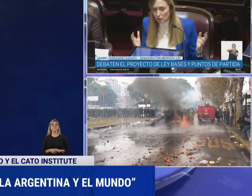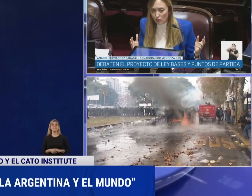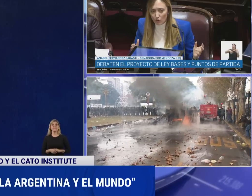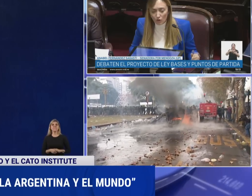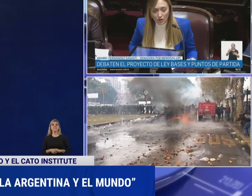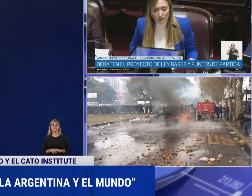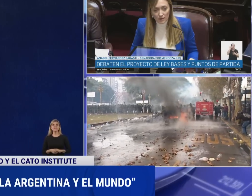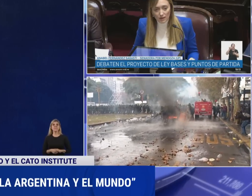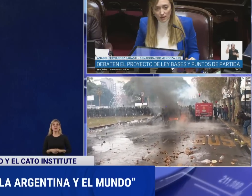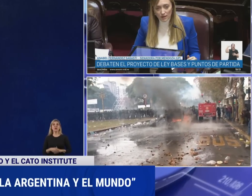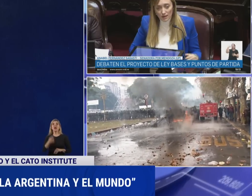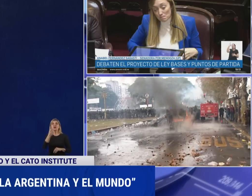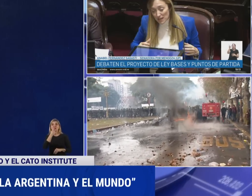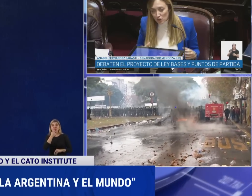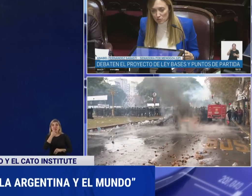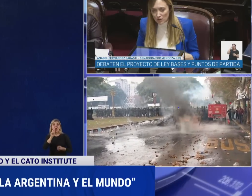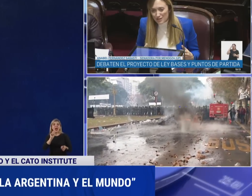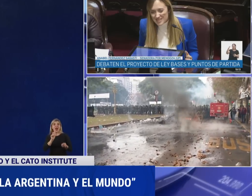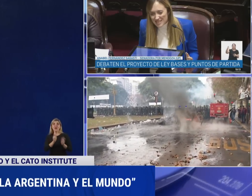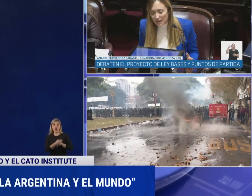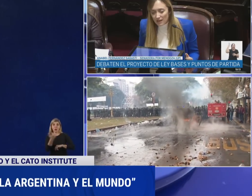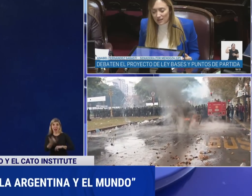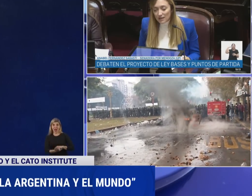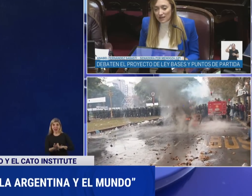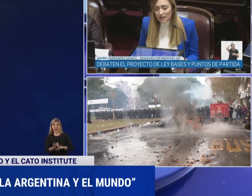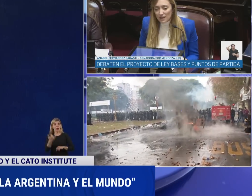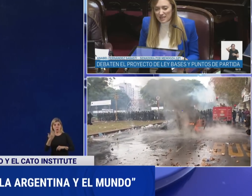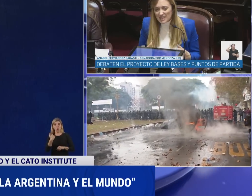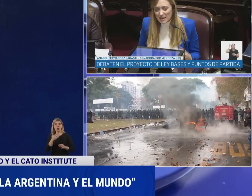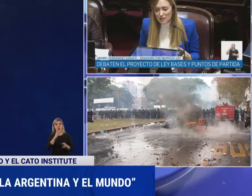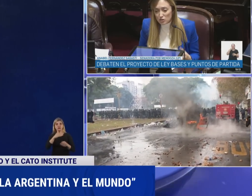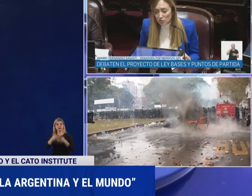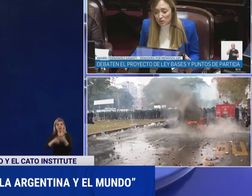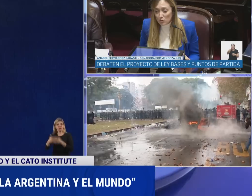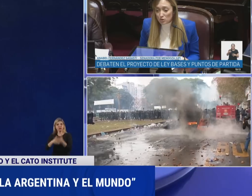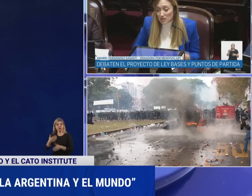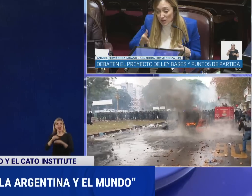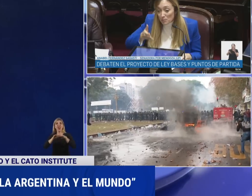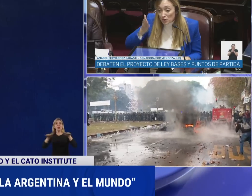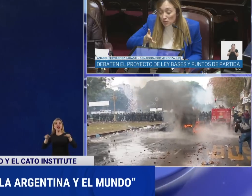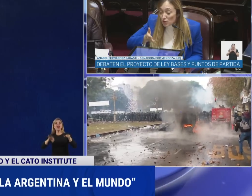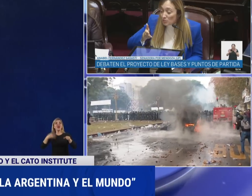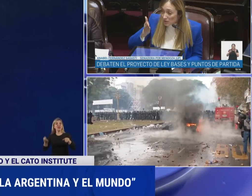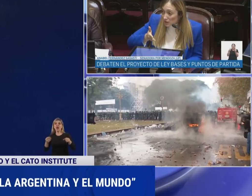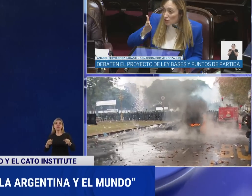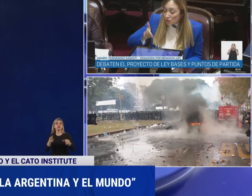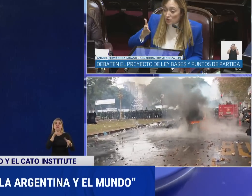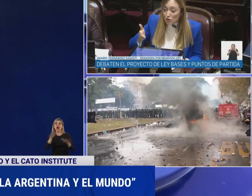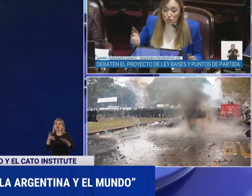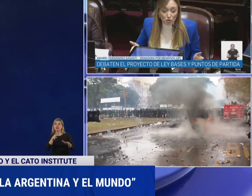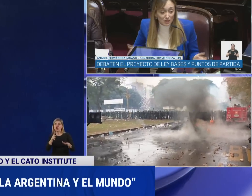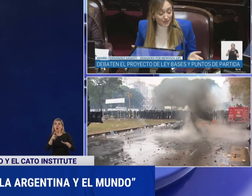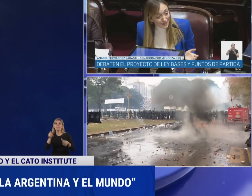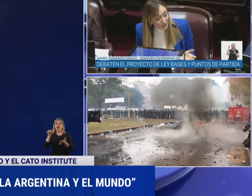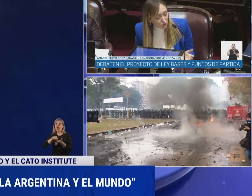de prosperar nuestra reforma la oportunidad de iniciar este proceso de convergencia para alcanzar niveles de vida similares a los países más